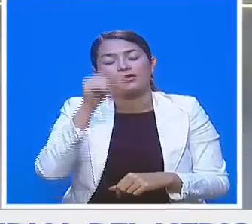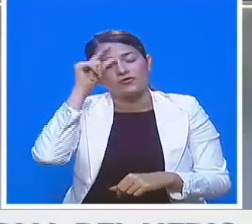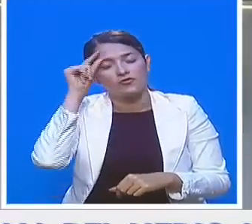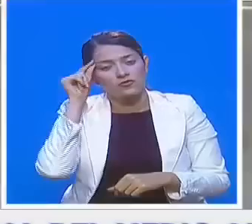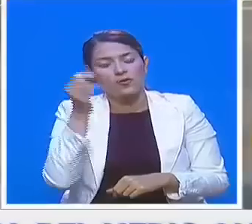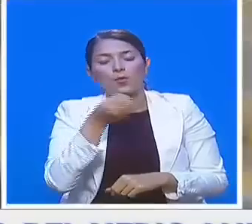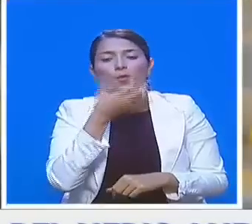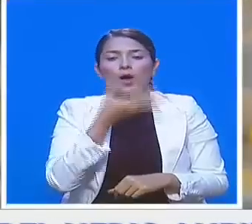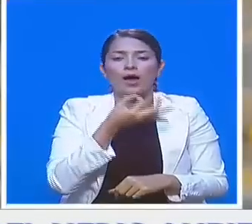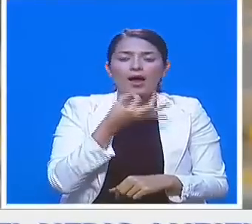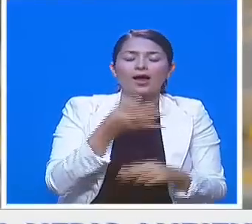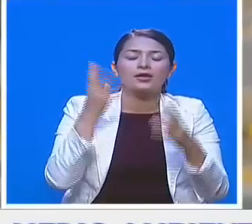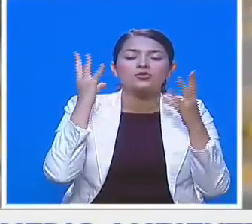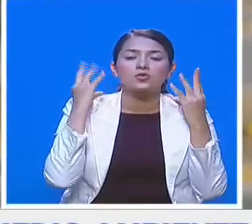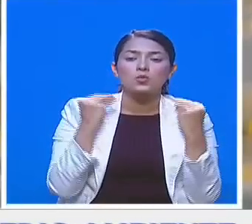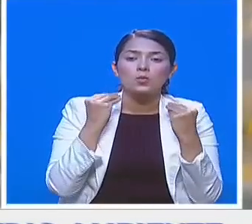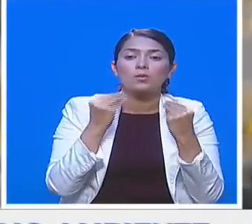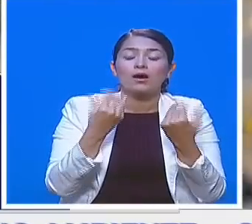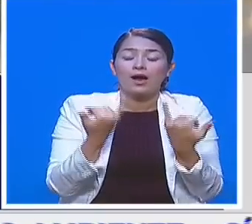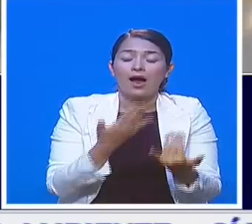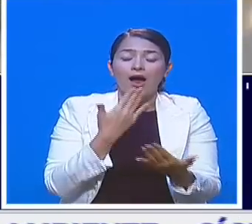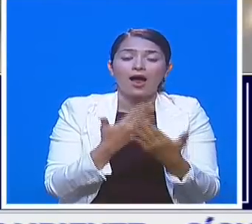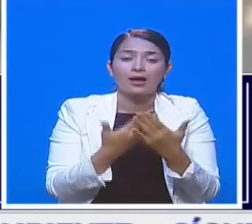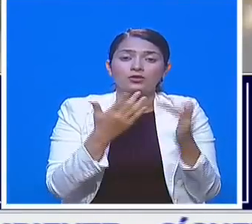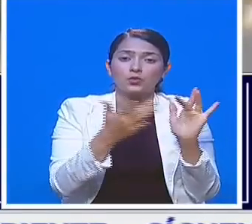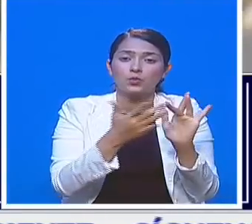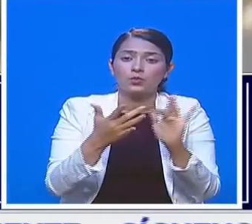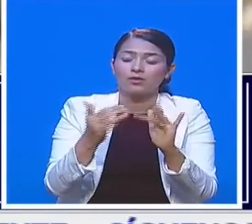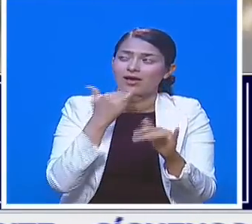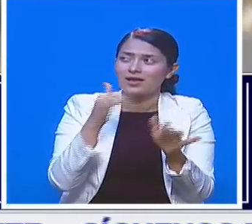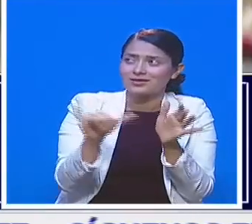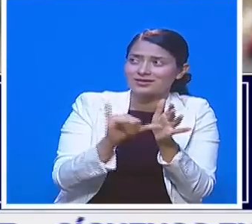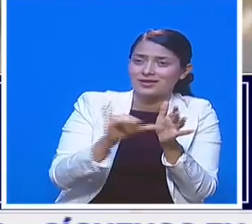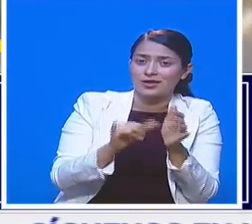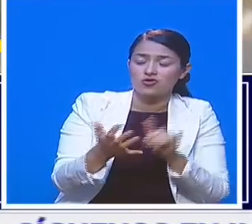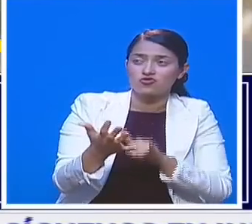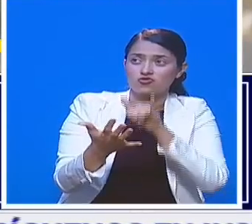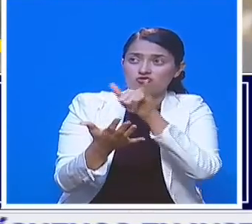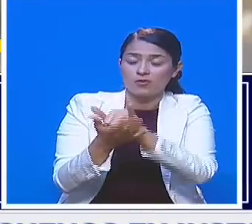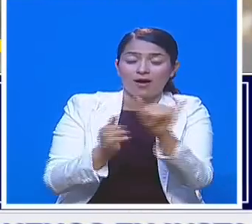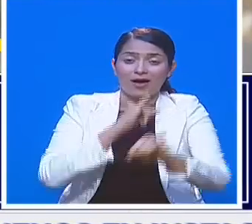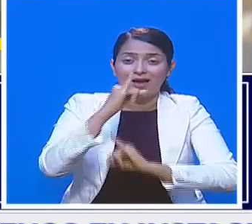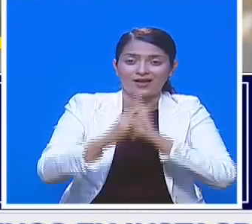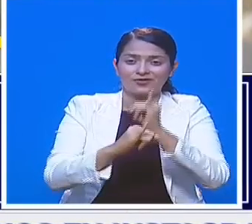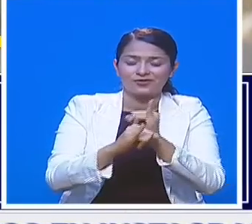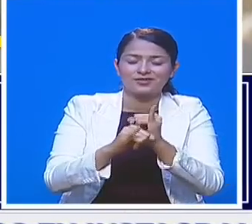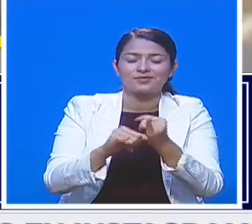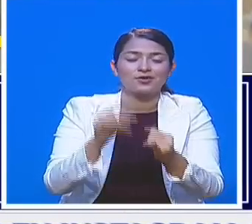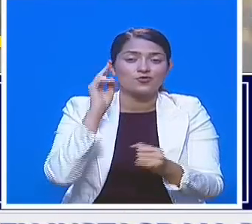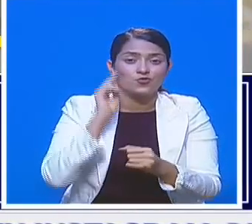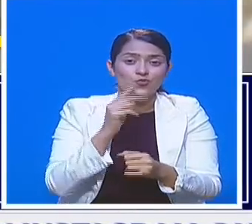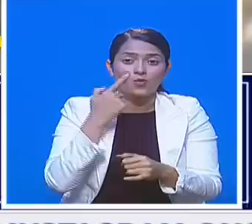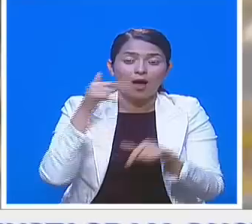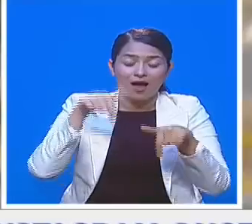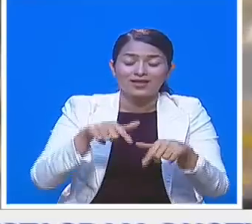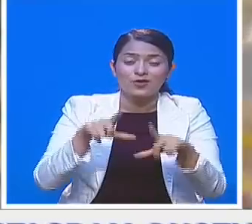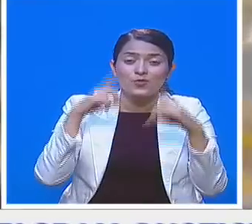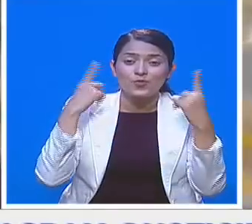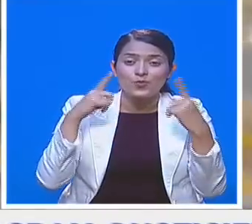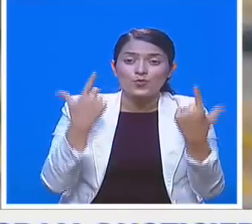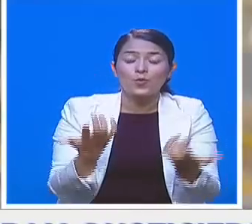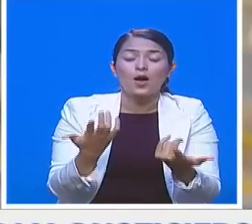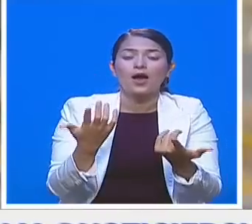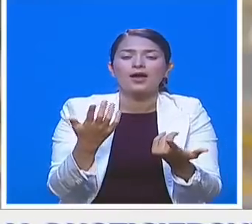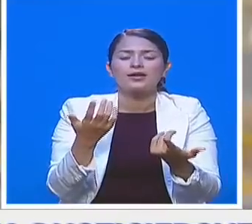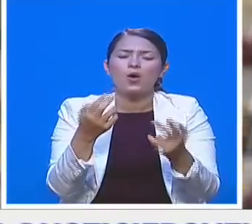Milagro, gracias por este contacto que establecemos cerca del Aeropuerto Internacional Simón Bolívar de Maiquetía, y es que precisamente